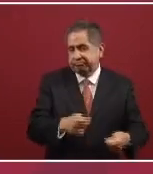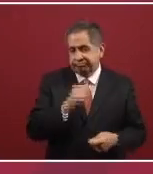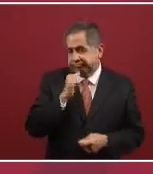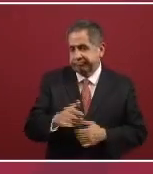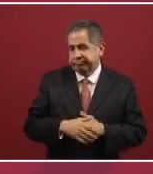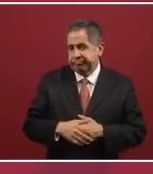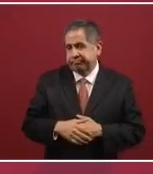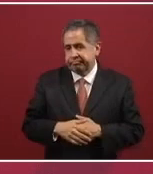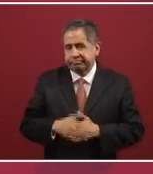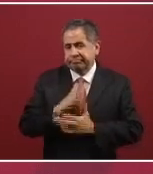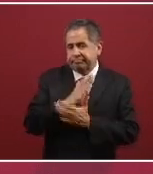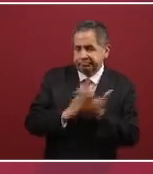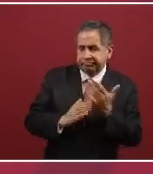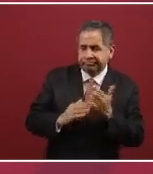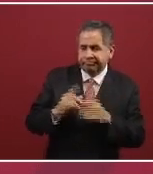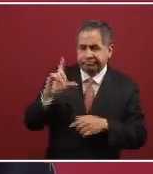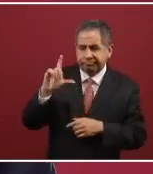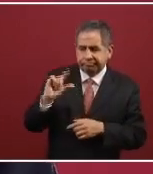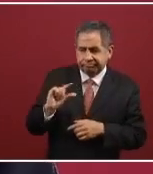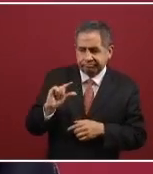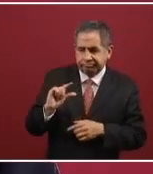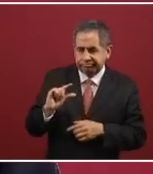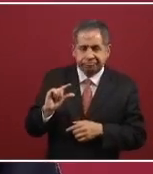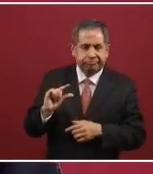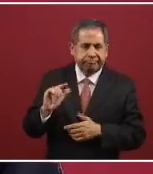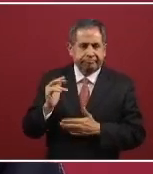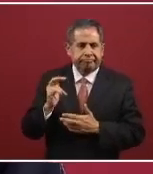o llega con moche, con piquete de ojo.